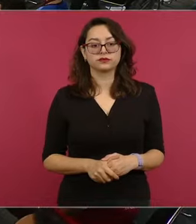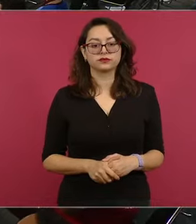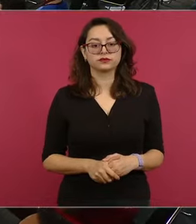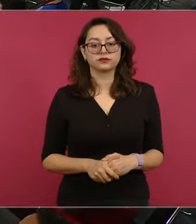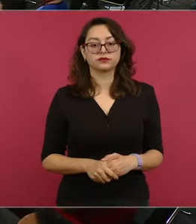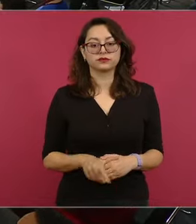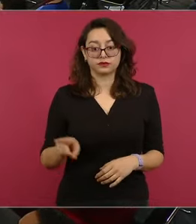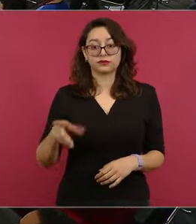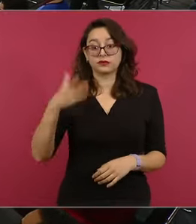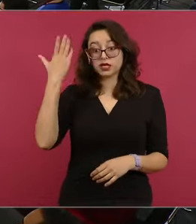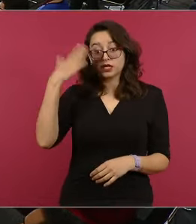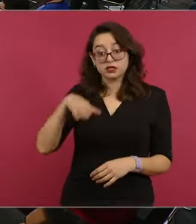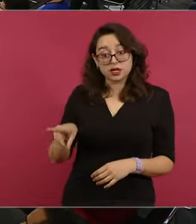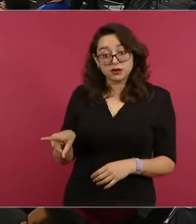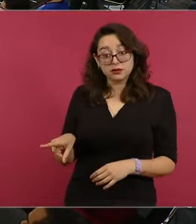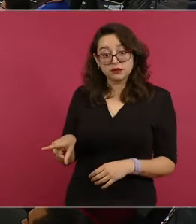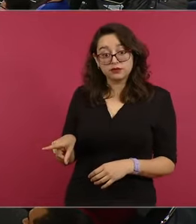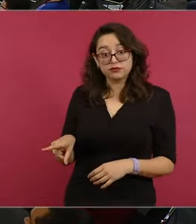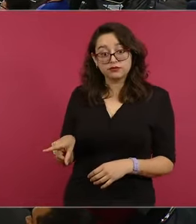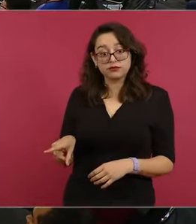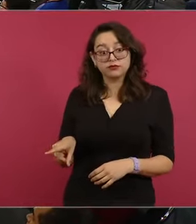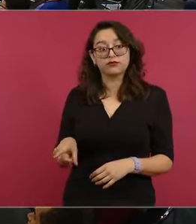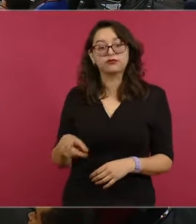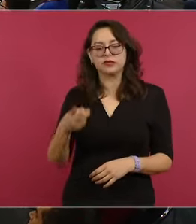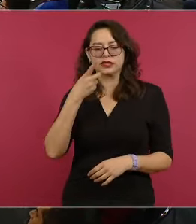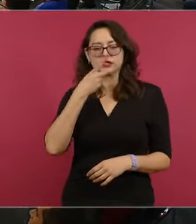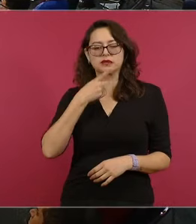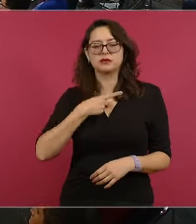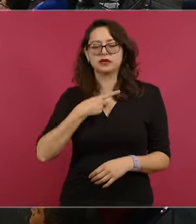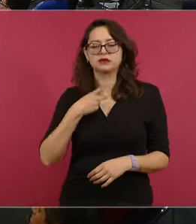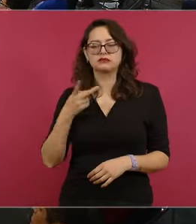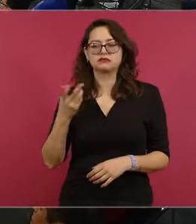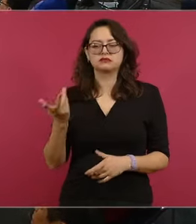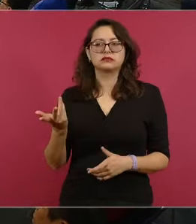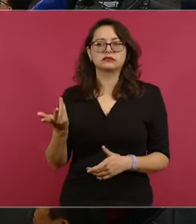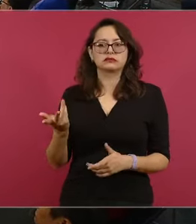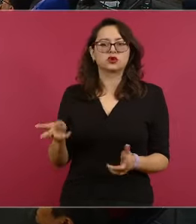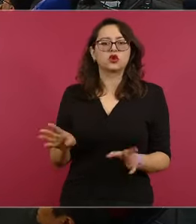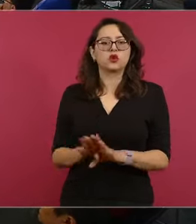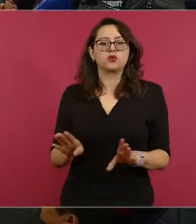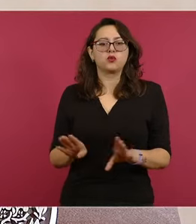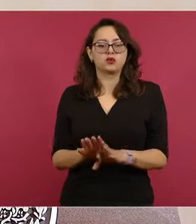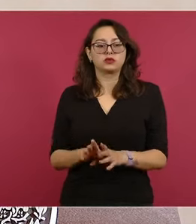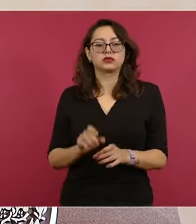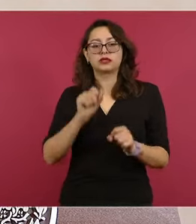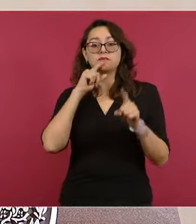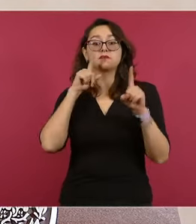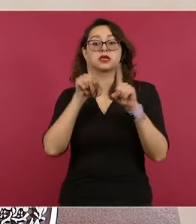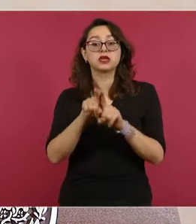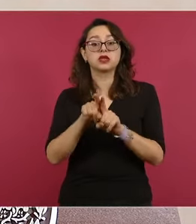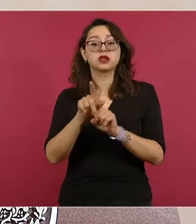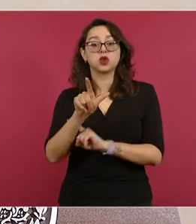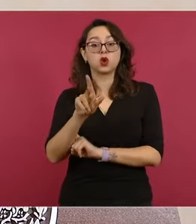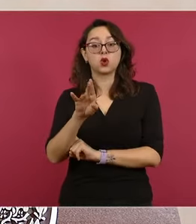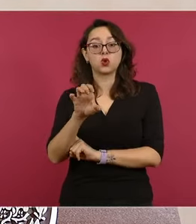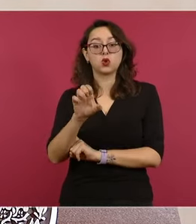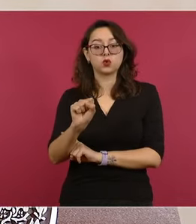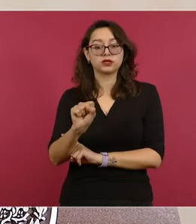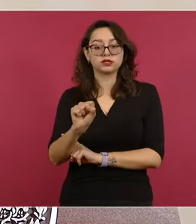¿Tiene conocimiento? A ver qué se puede hacer también con Luis